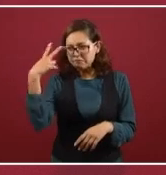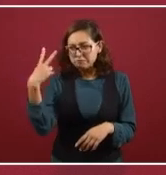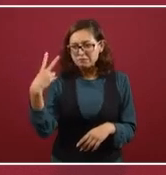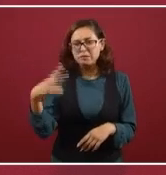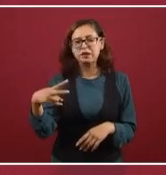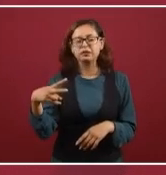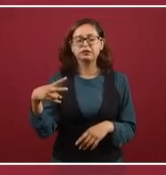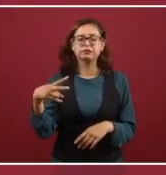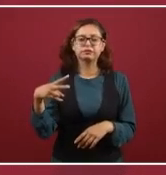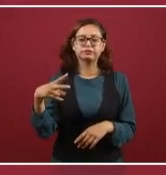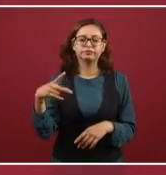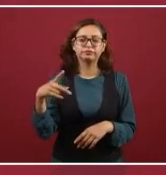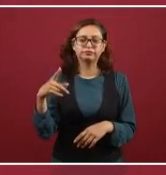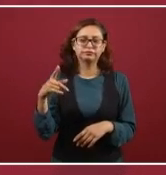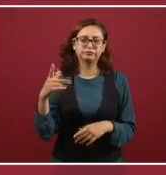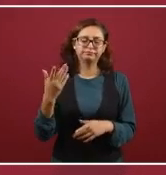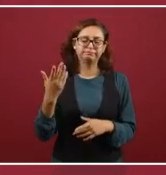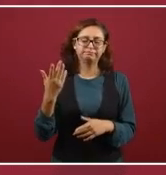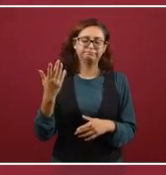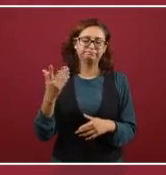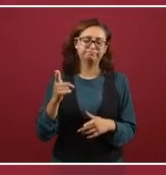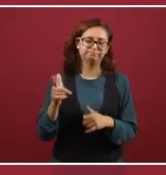en las balaceras